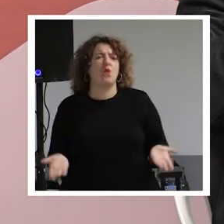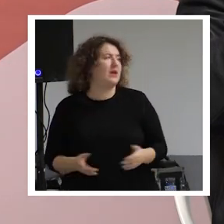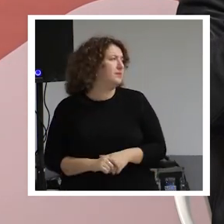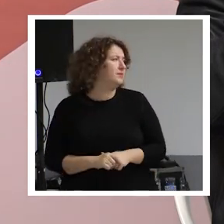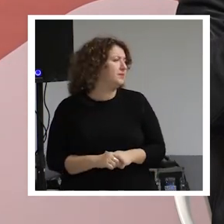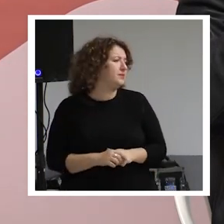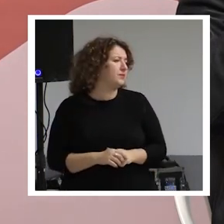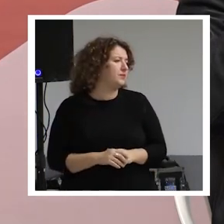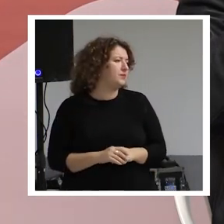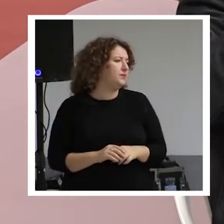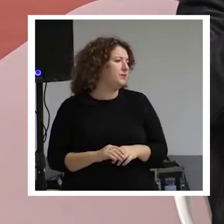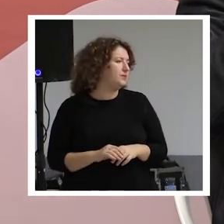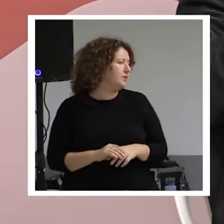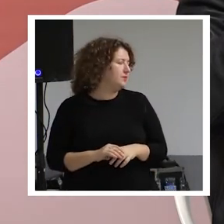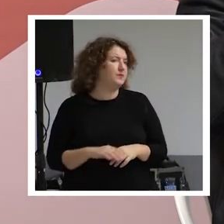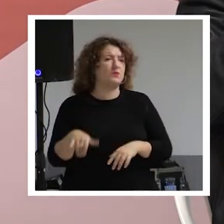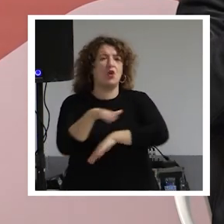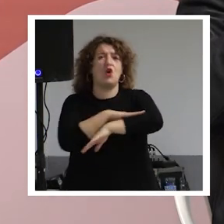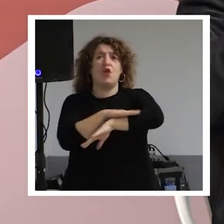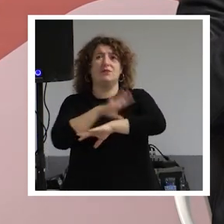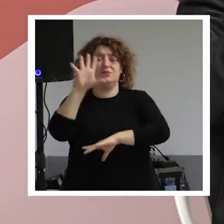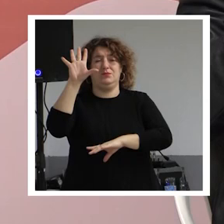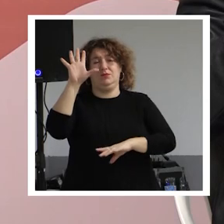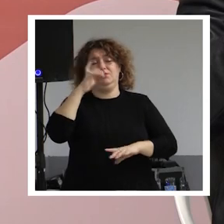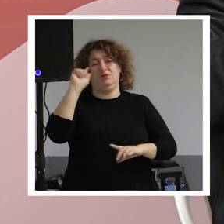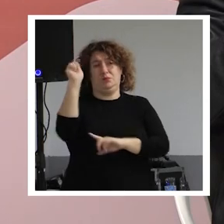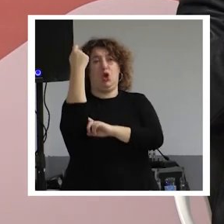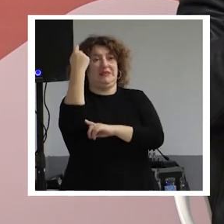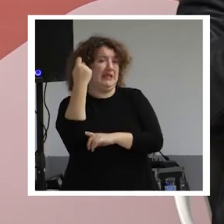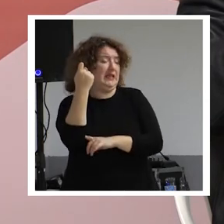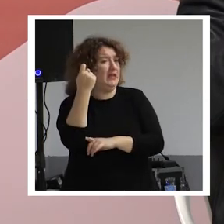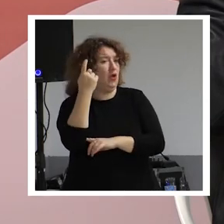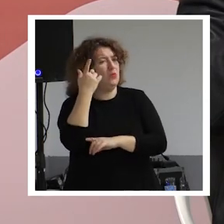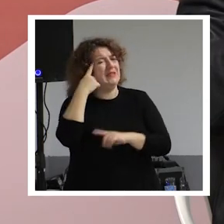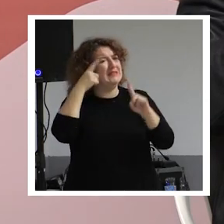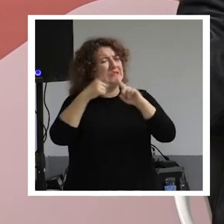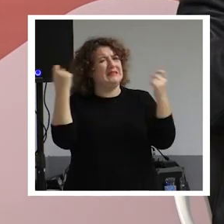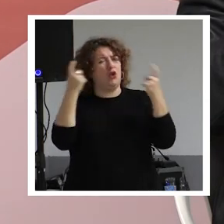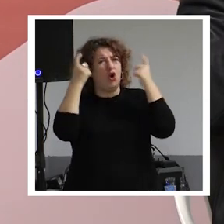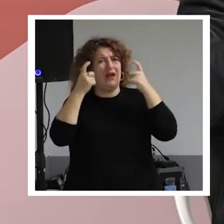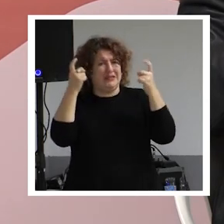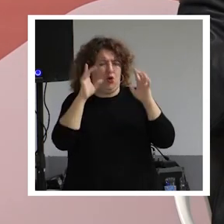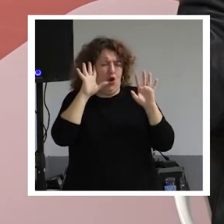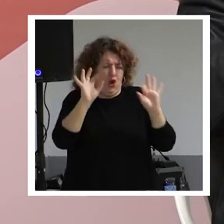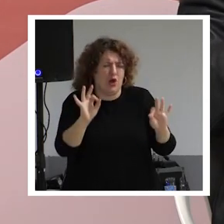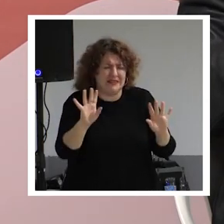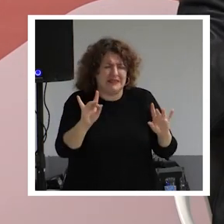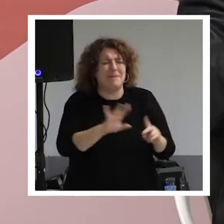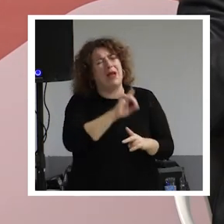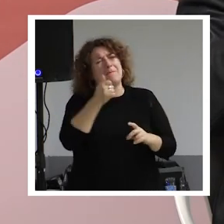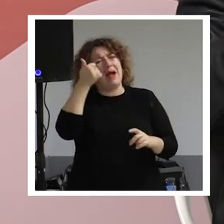Entonces yo diría que el gran digamos el gran desafío que tiene cualquier partido político es